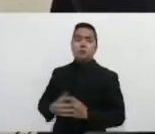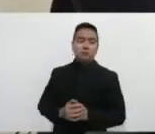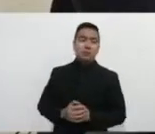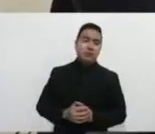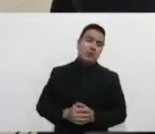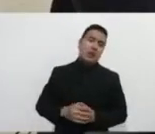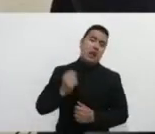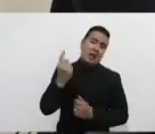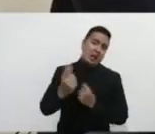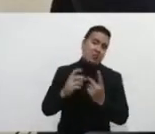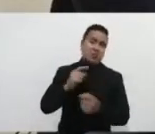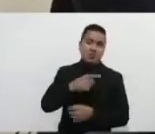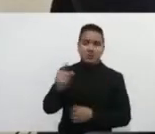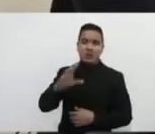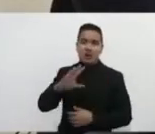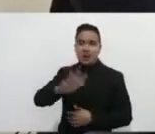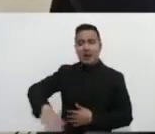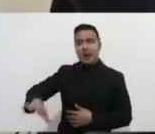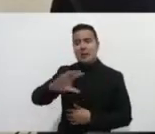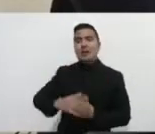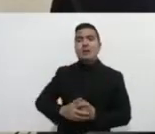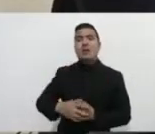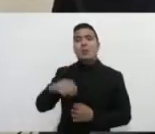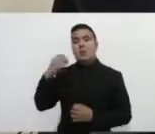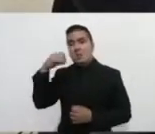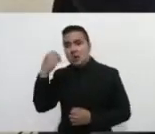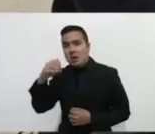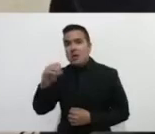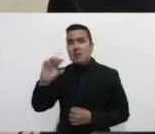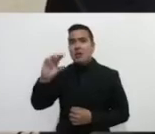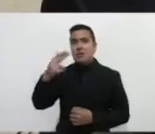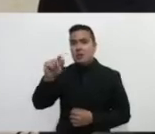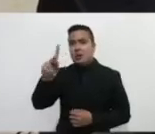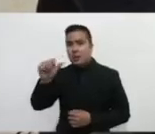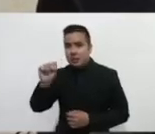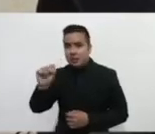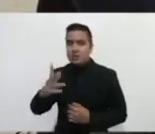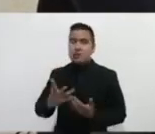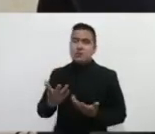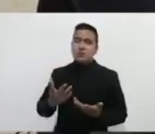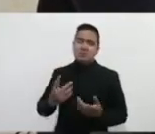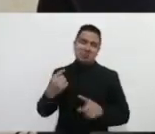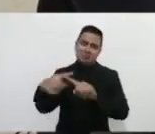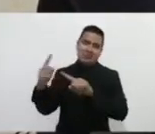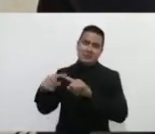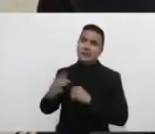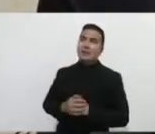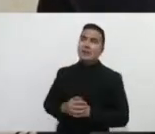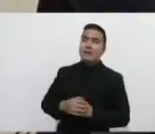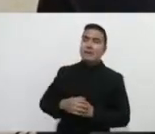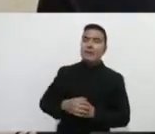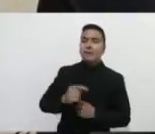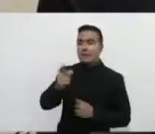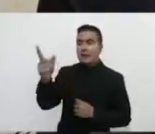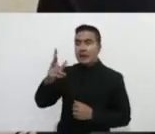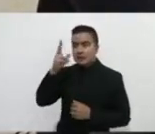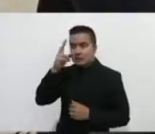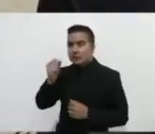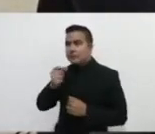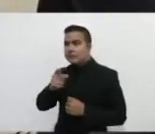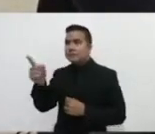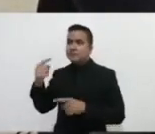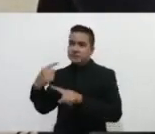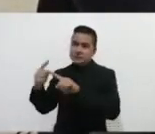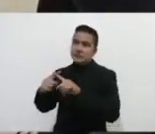muy claros en Chiapas, en Guerrero, en Oaxaca, ¿no? Y luego ya cuando las mujeres logran asumir el